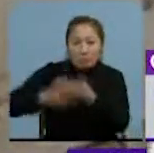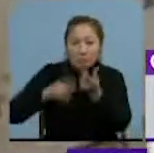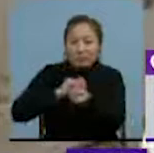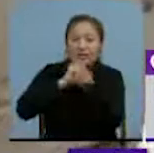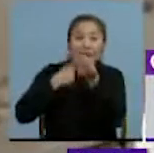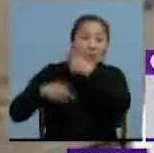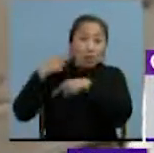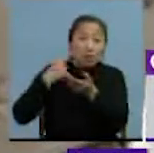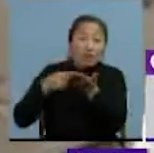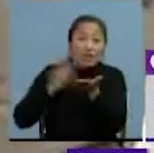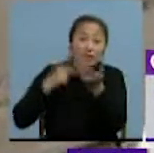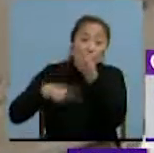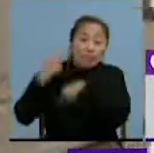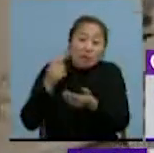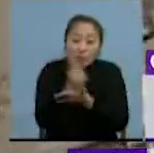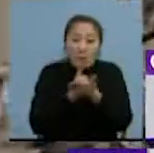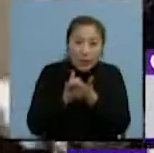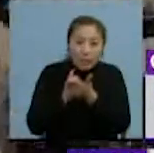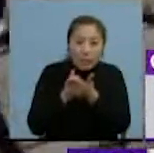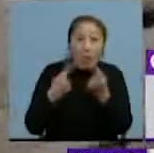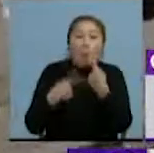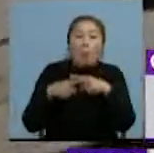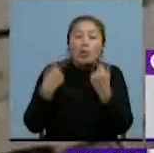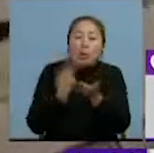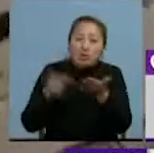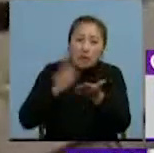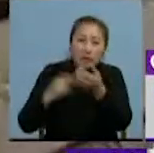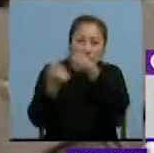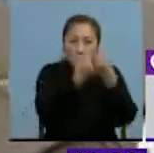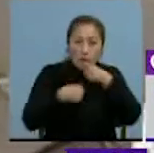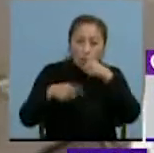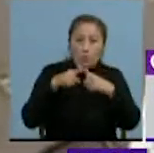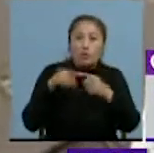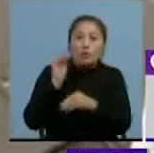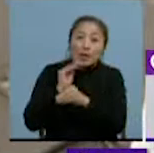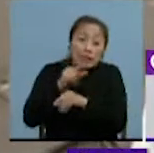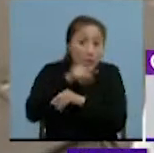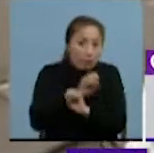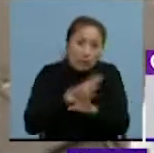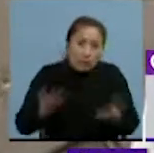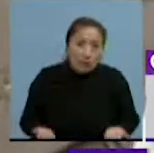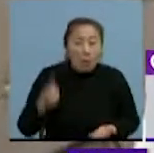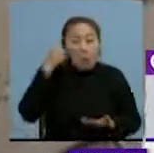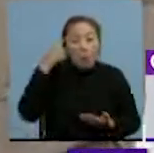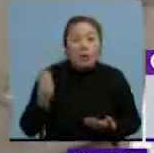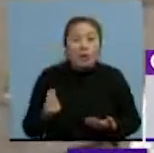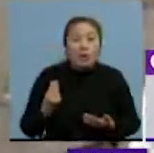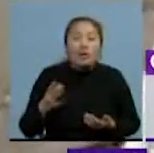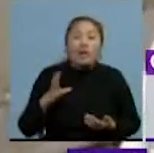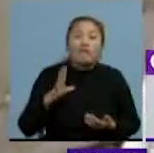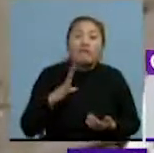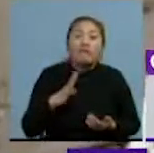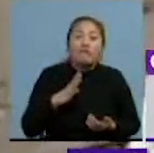ese convenio, así que estamos a la espera. O sea, eso implica que es mucho más grave la situación porque no contamos